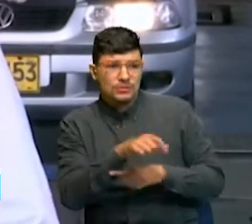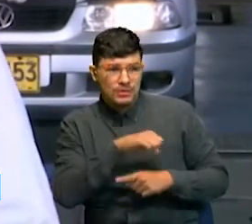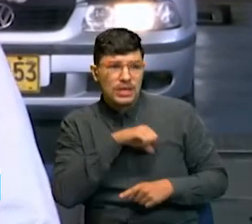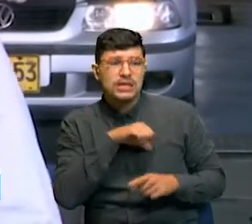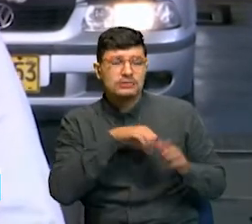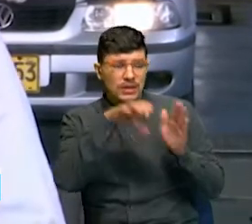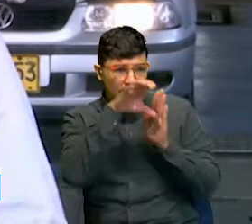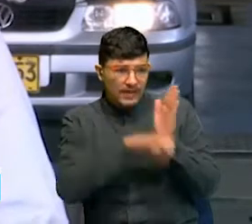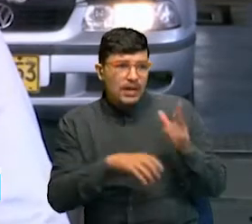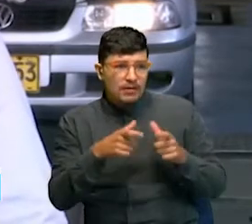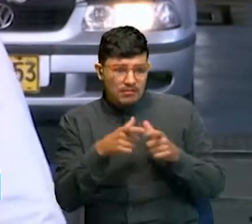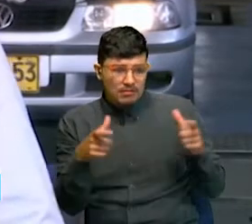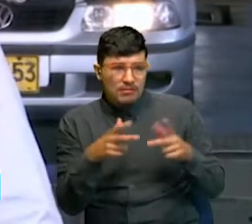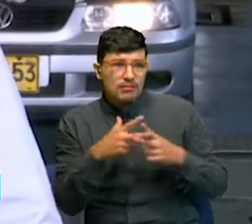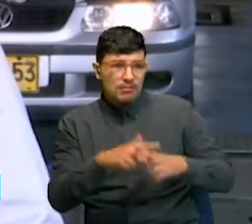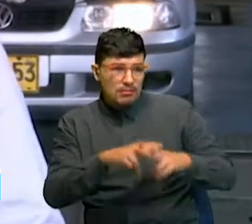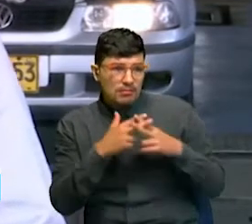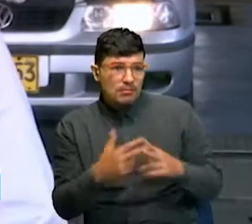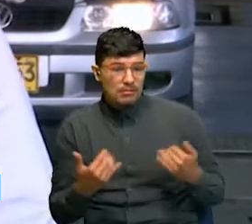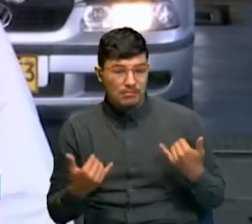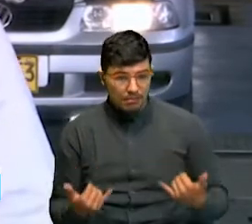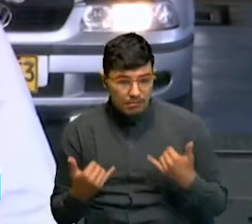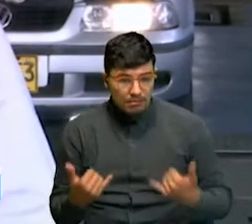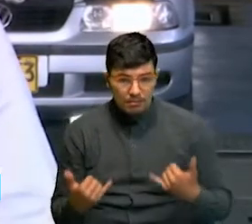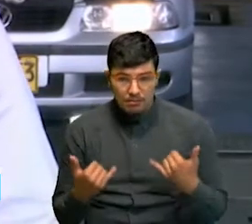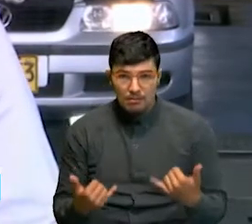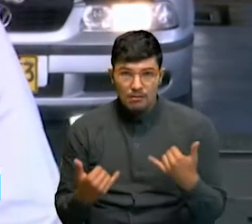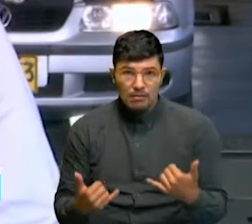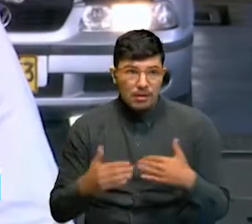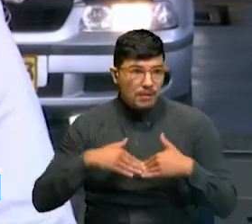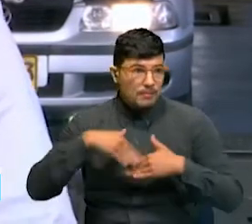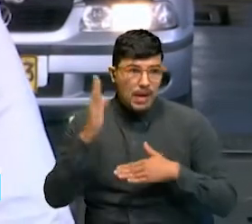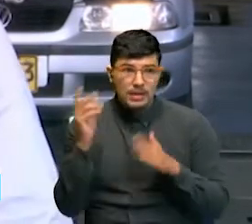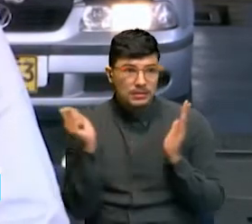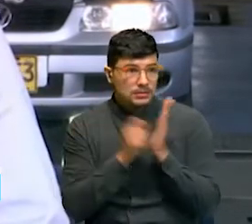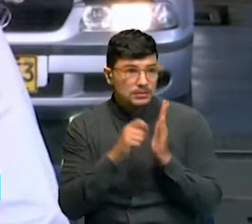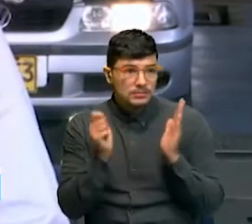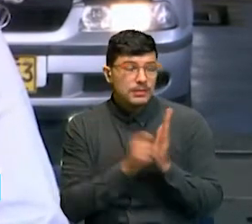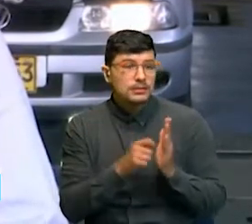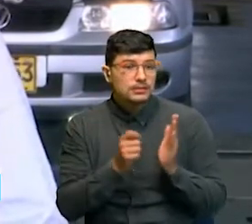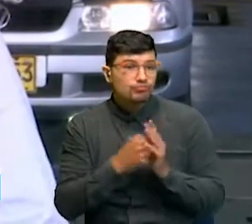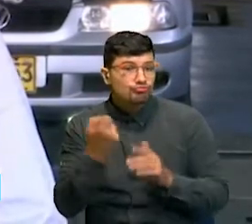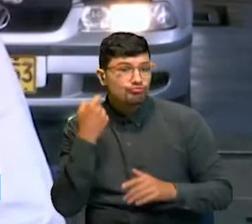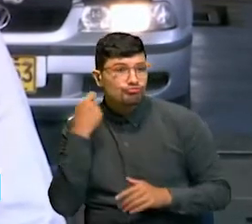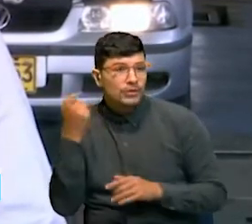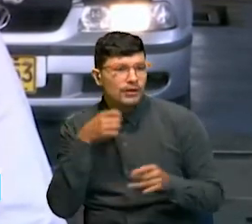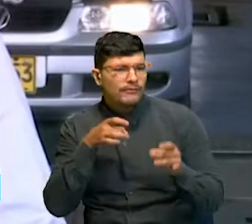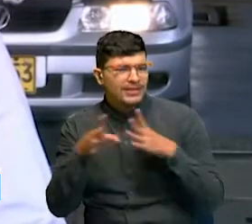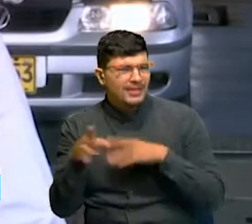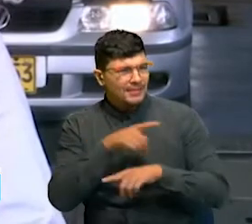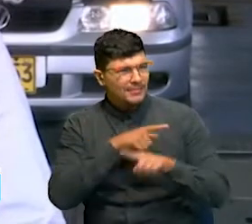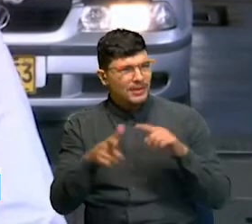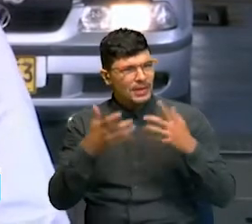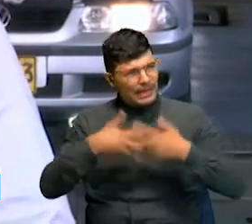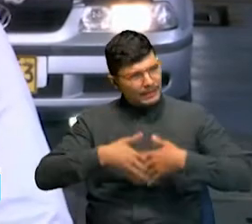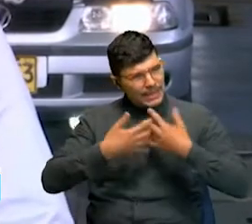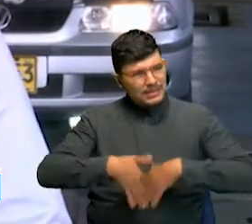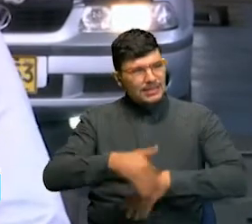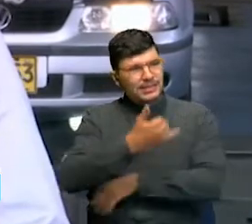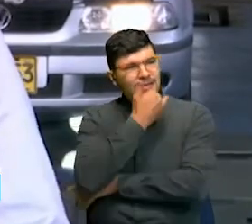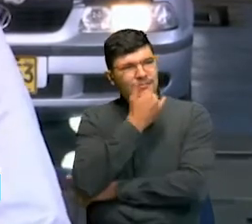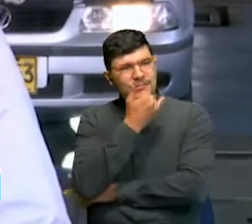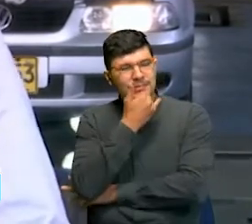revisión técnico-mecánica vigente y en la mayoría de los casos reciente. ¿Qué está pasando?